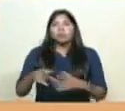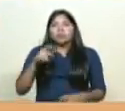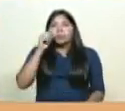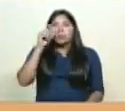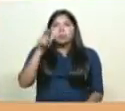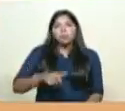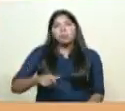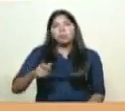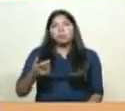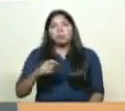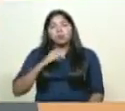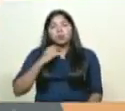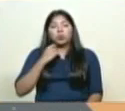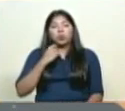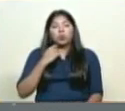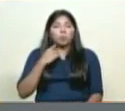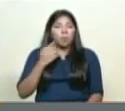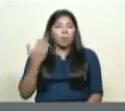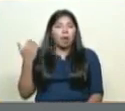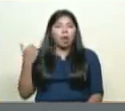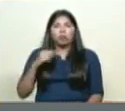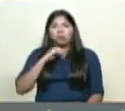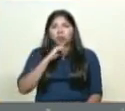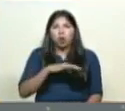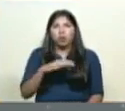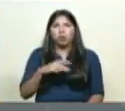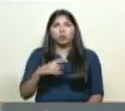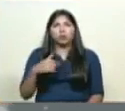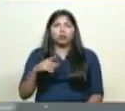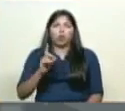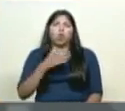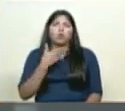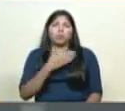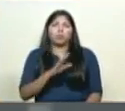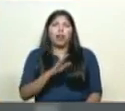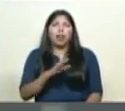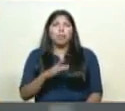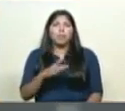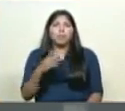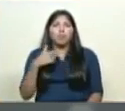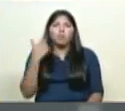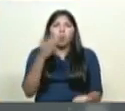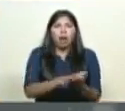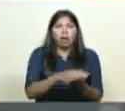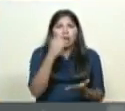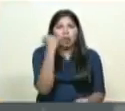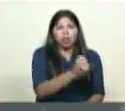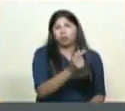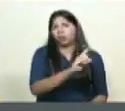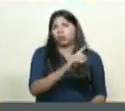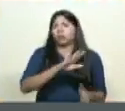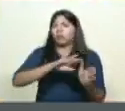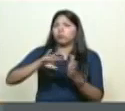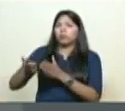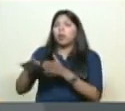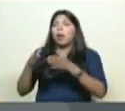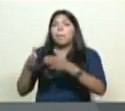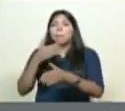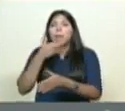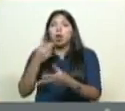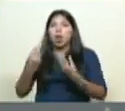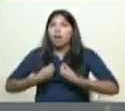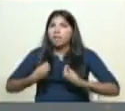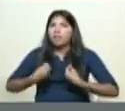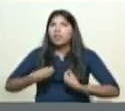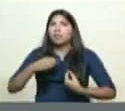supuesto que nosotros condenamos la muerte, nosotros vamos en favor de la vida todos los días, y la historia de resistencia que tuvo este